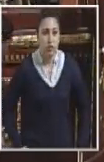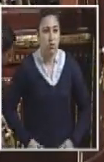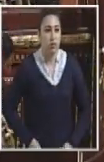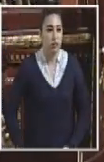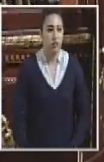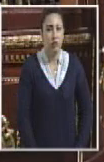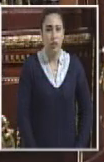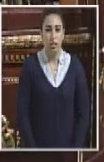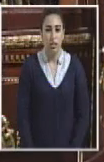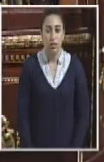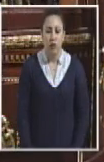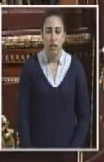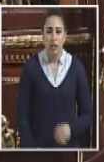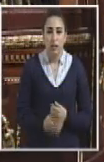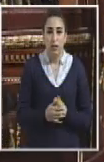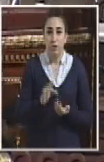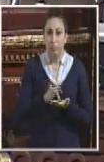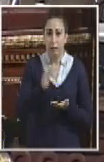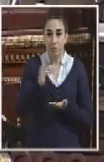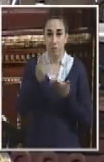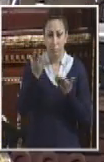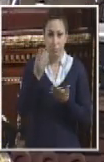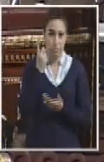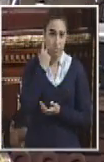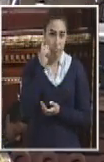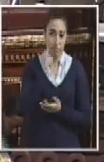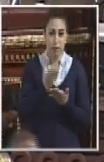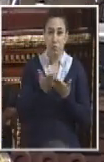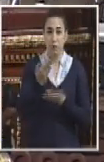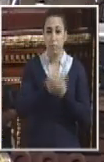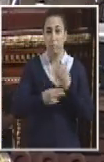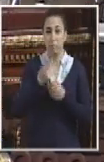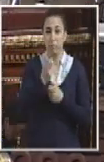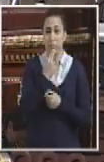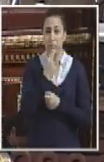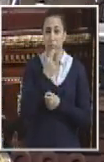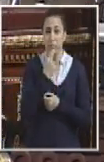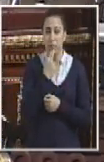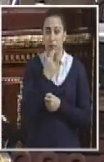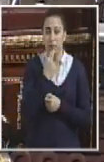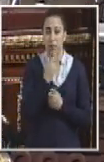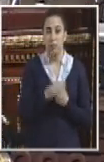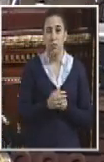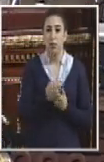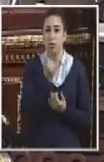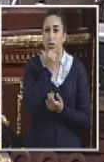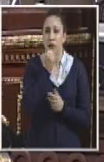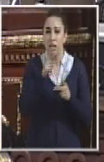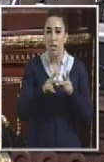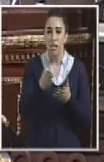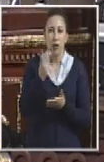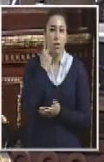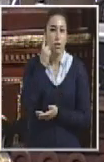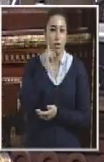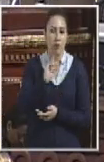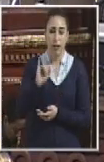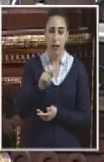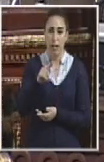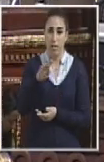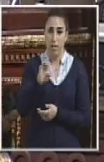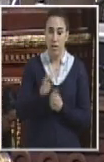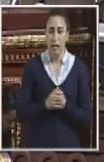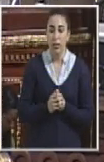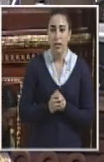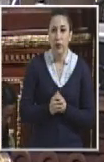Gracias, diputada. Con fundamento en lo dispuesto por los… Diputada Janet Guerrero. Gracias,